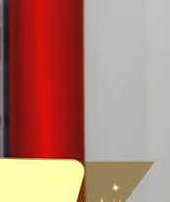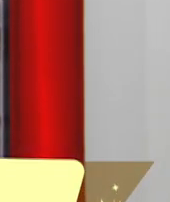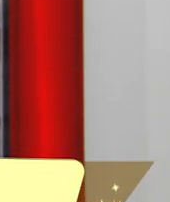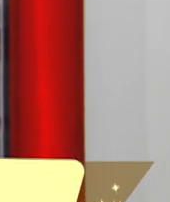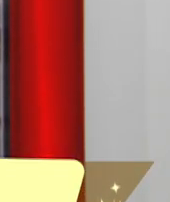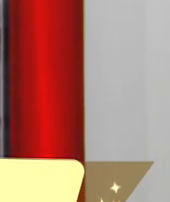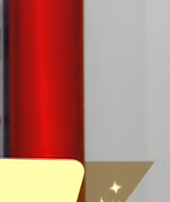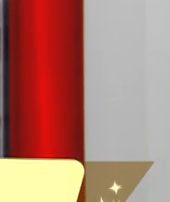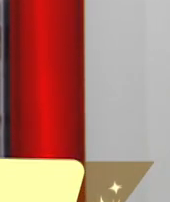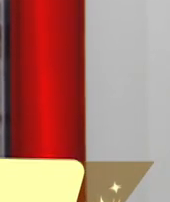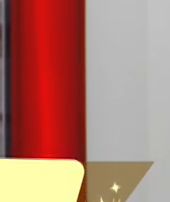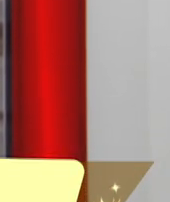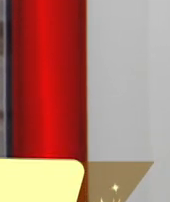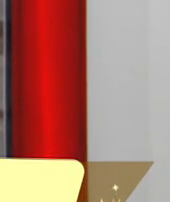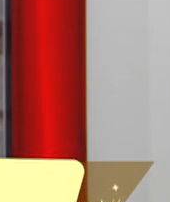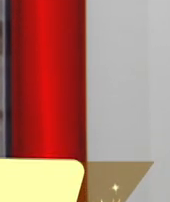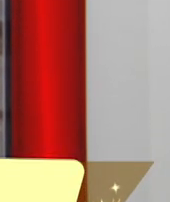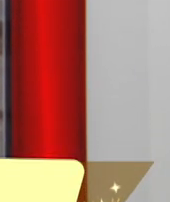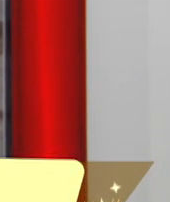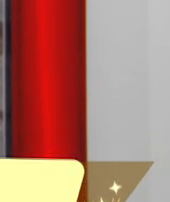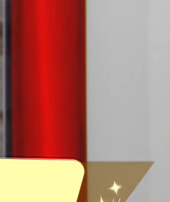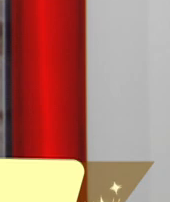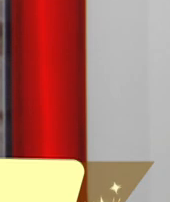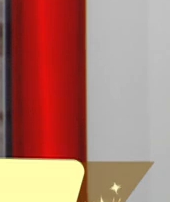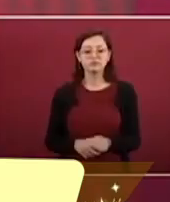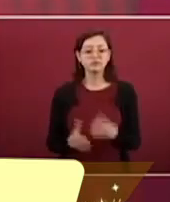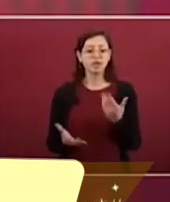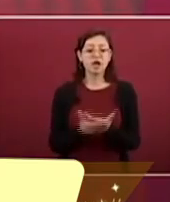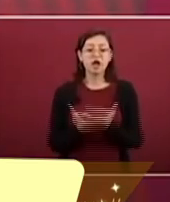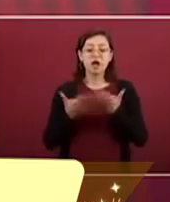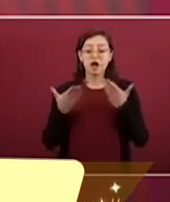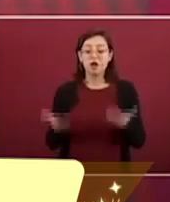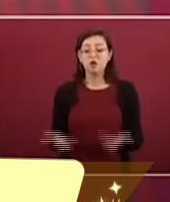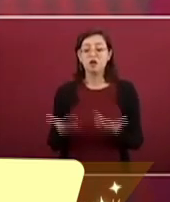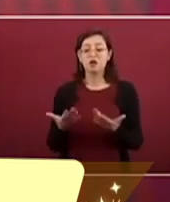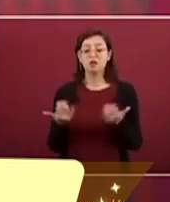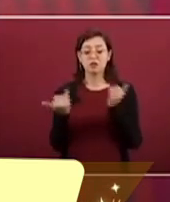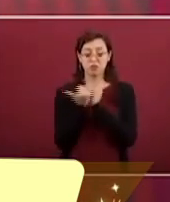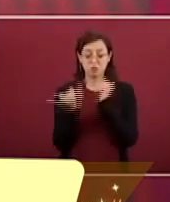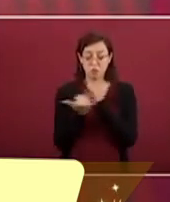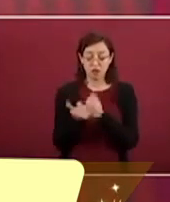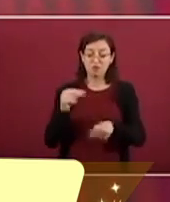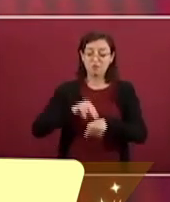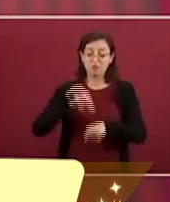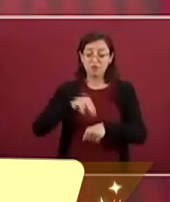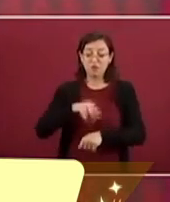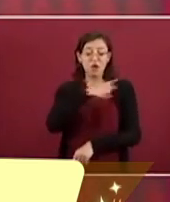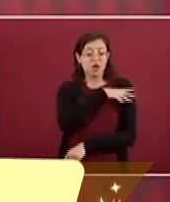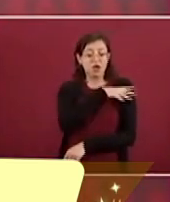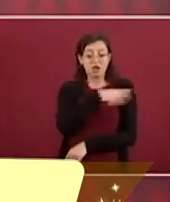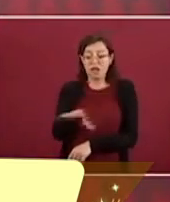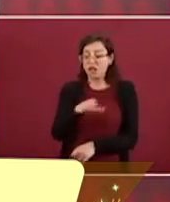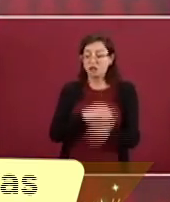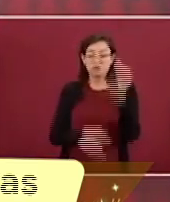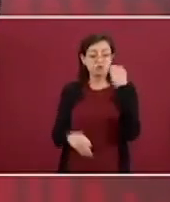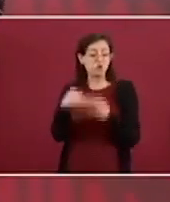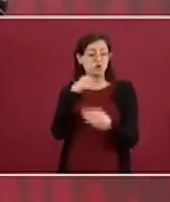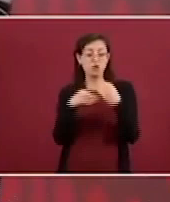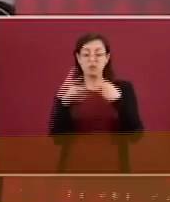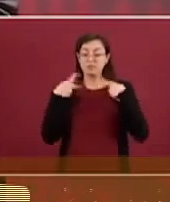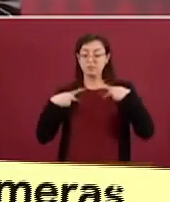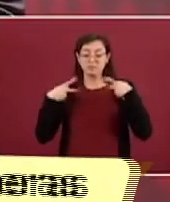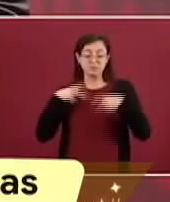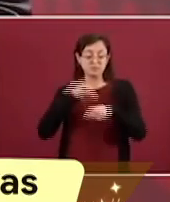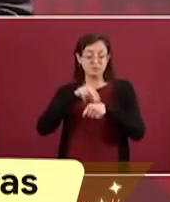de créditos a pequeñas y medianas empresas y también de más de 20 millones de personas estarán recibiendo apoyos ya sea